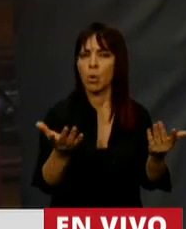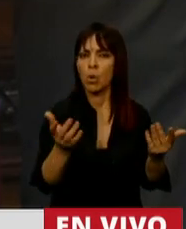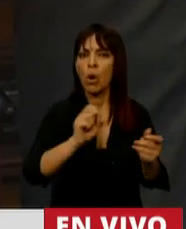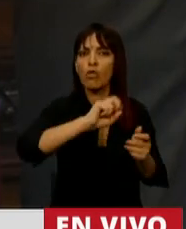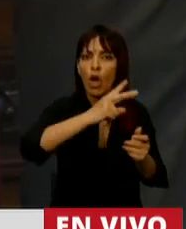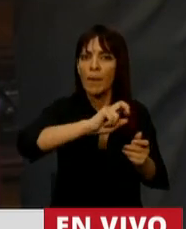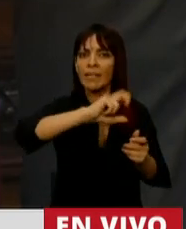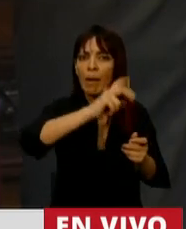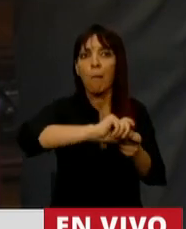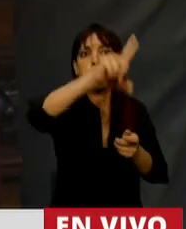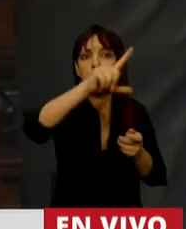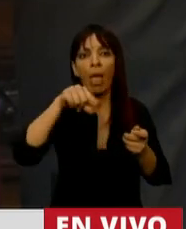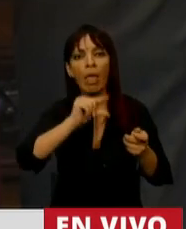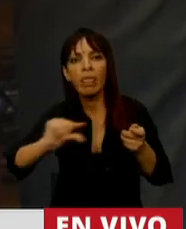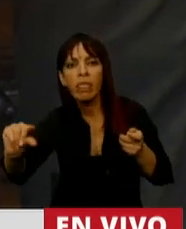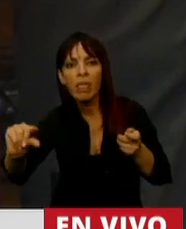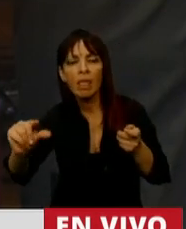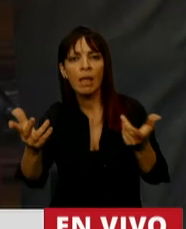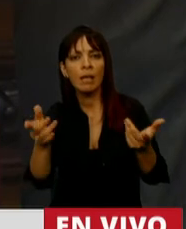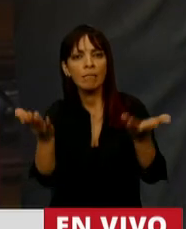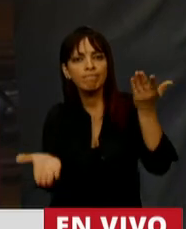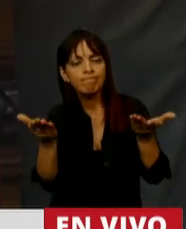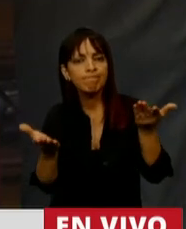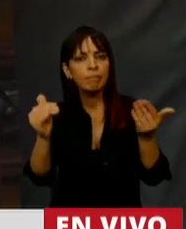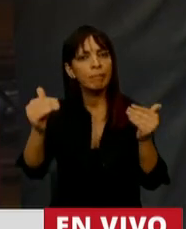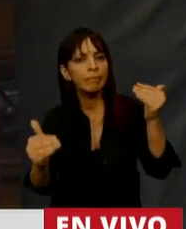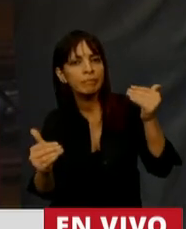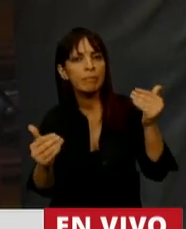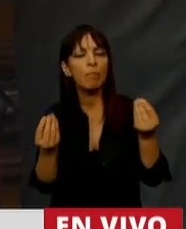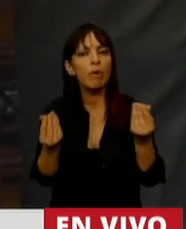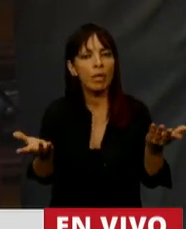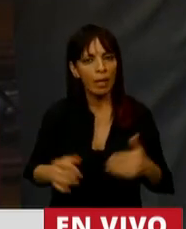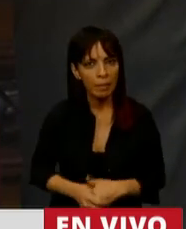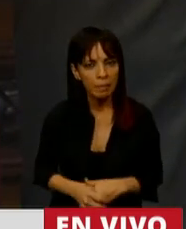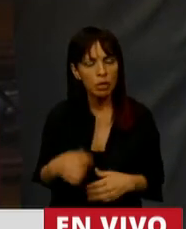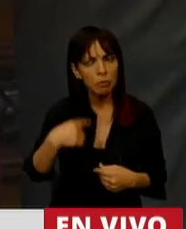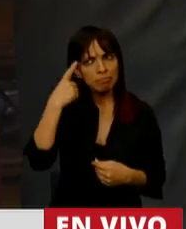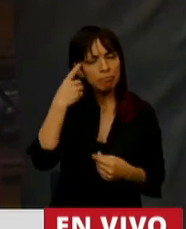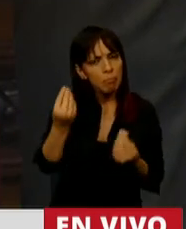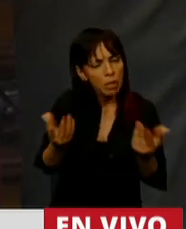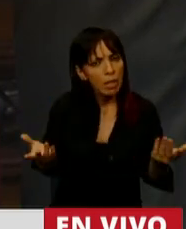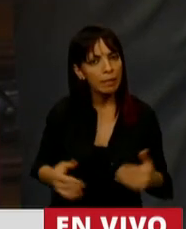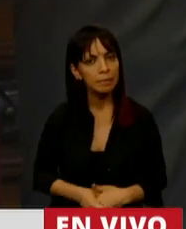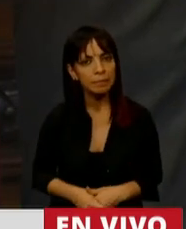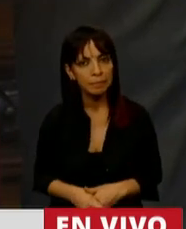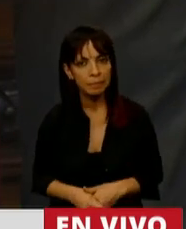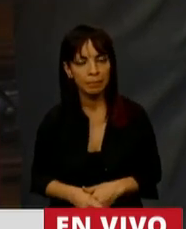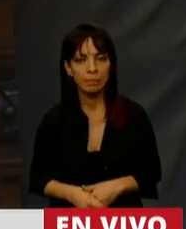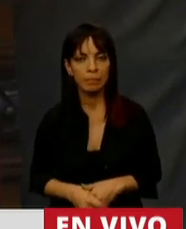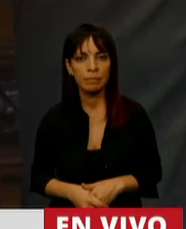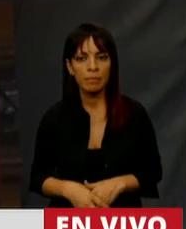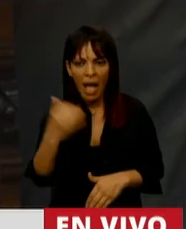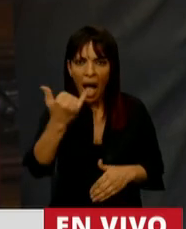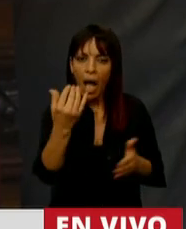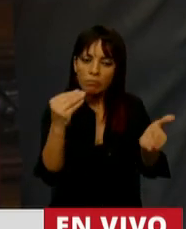2 y 3 veces el presupuesto total de la Universidad del Alto Uruguay. Entonces, Me vuelvo a preguntar por qué. Si